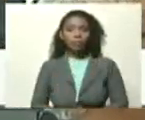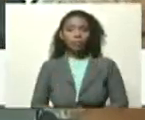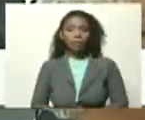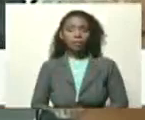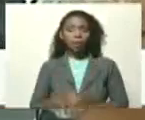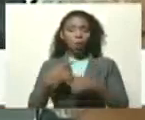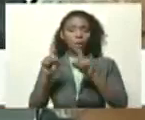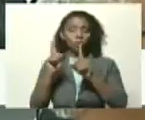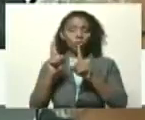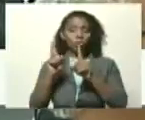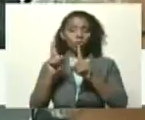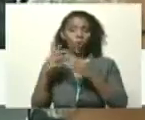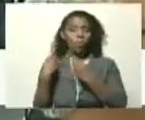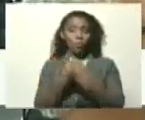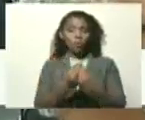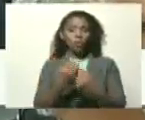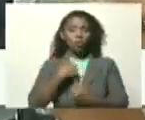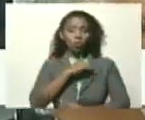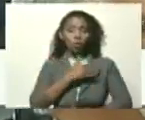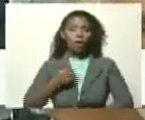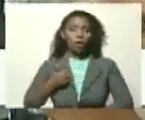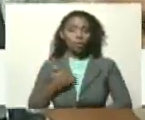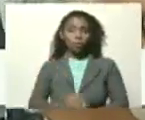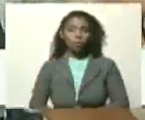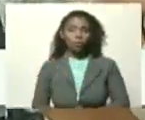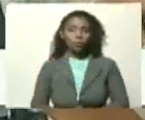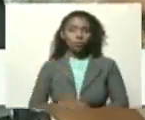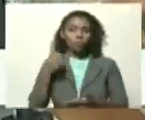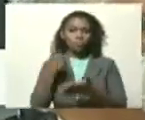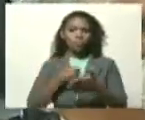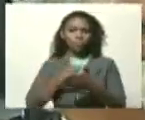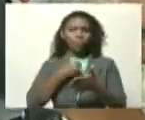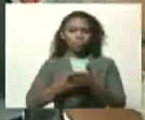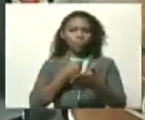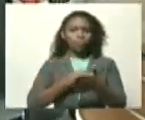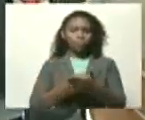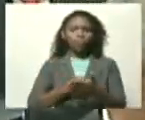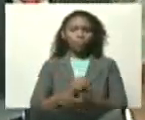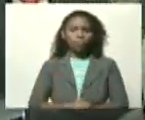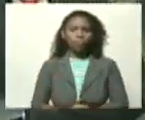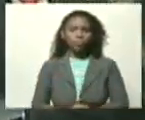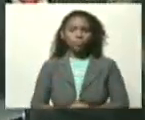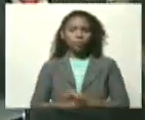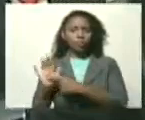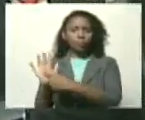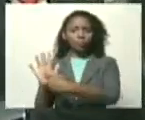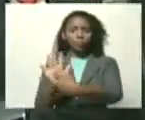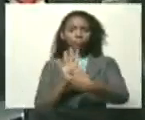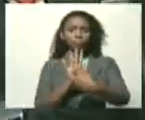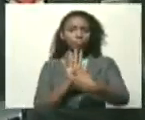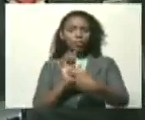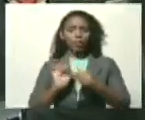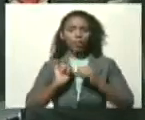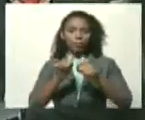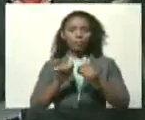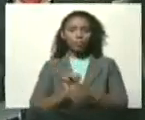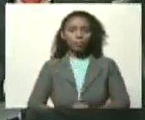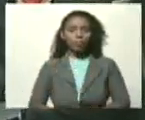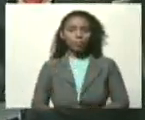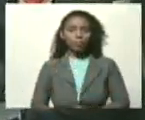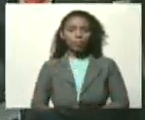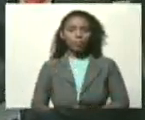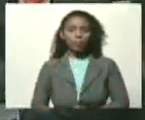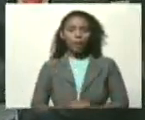colegas, nosotros queremos insistir en el planteamiento inicial. La